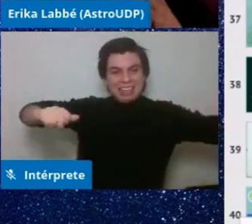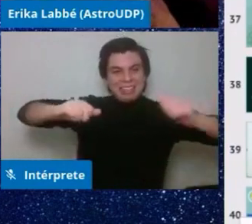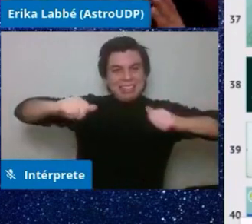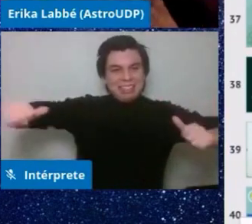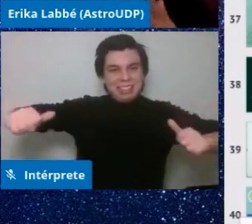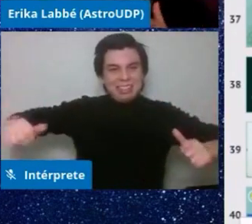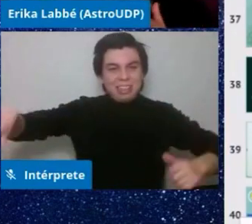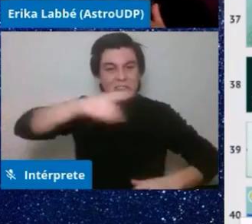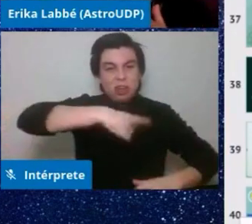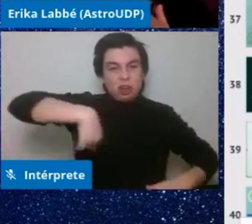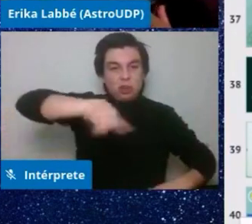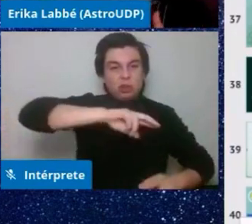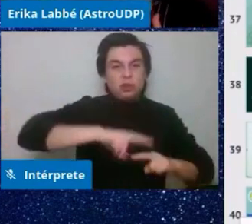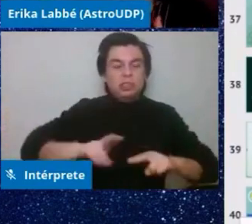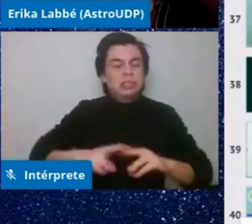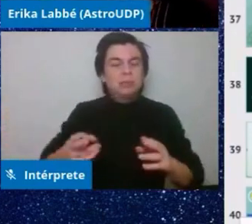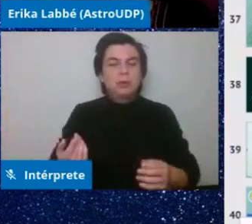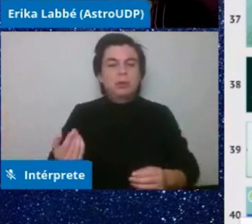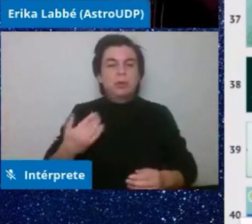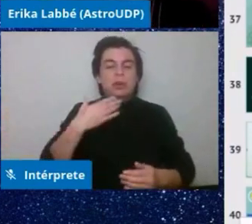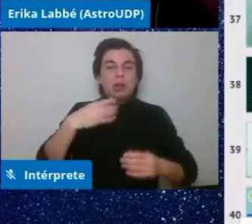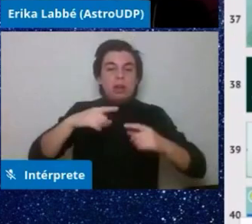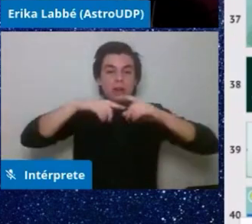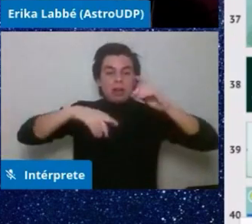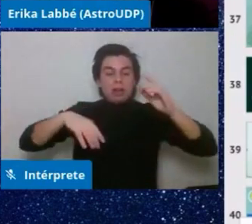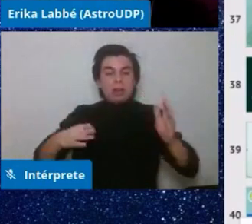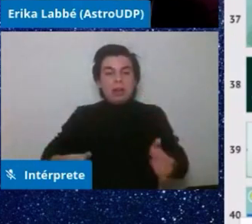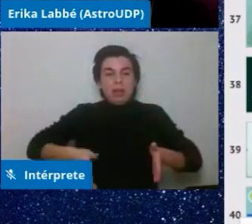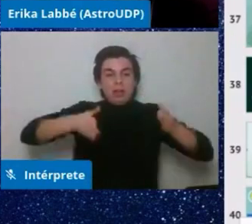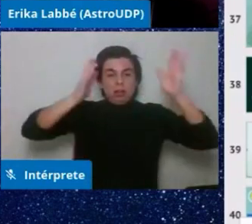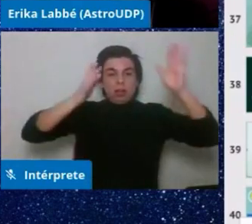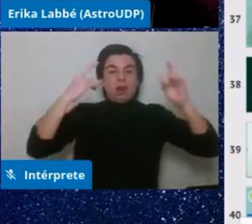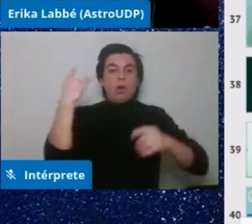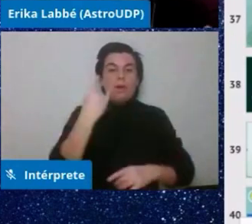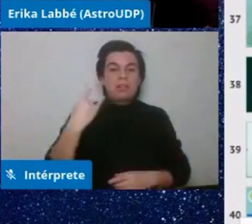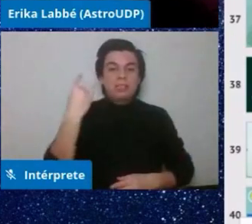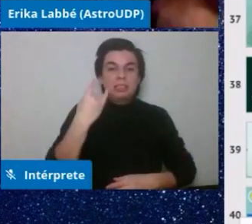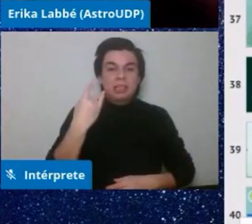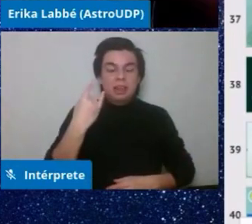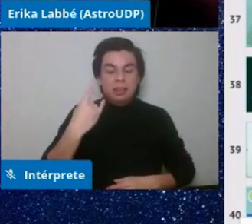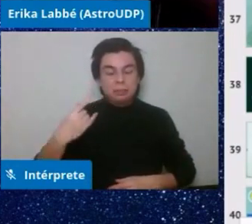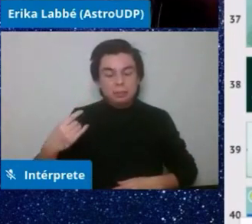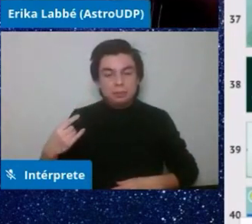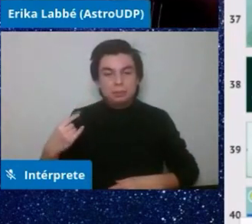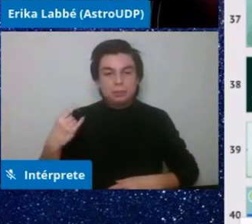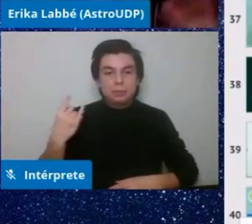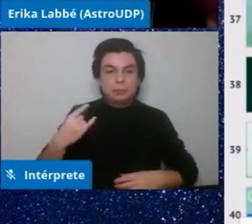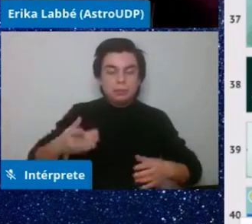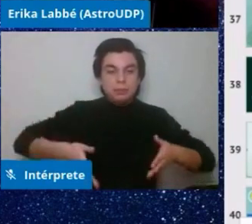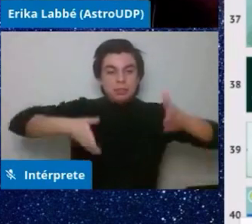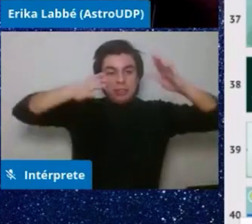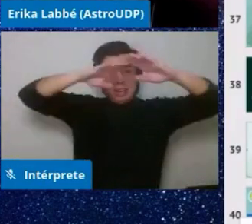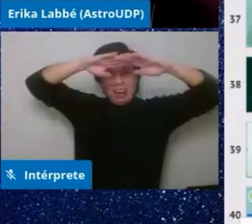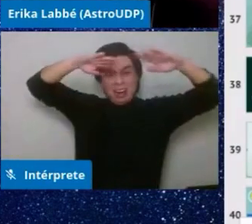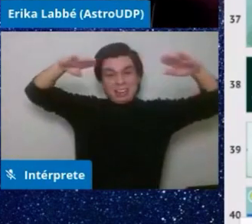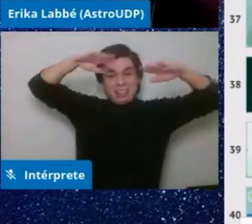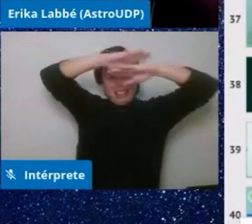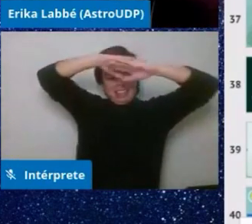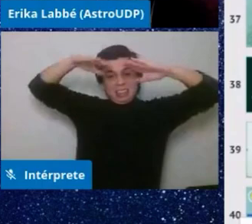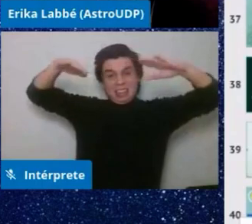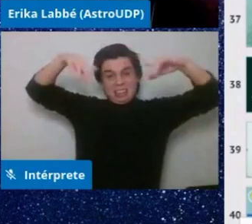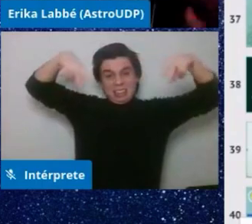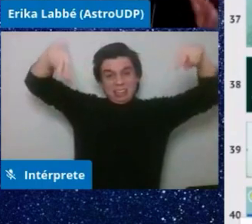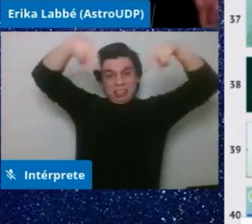en la terraza de la universidad, donde vinieron público general, también vinieron personas con